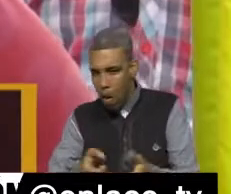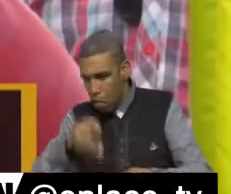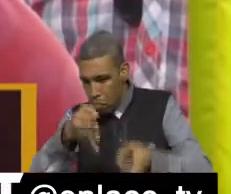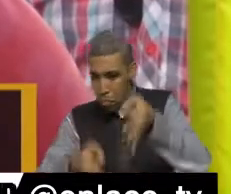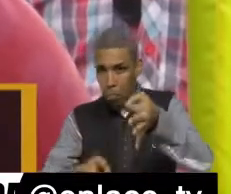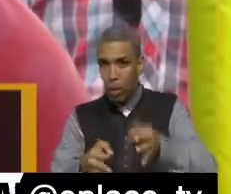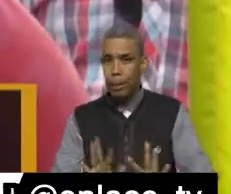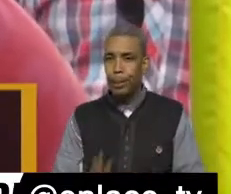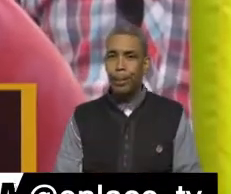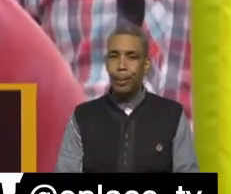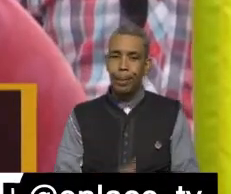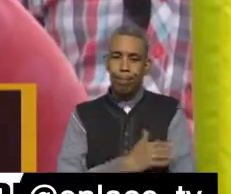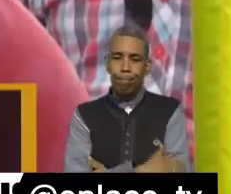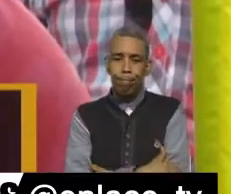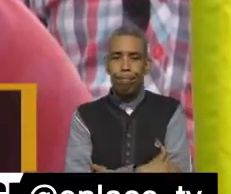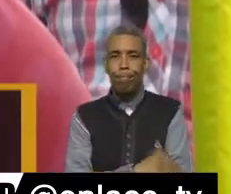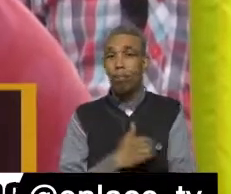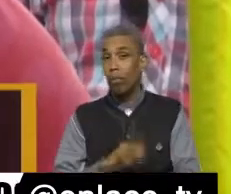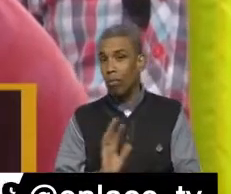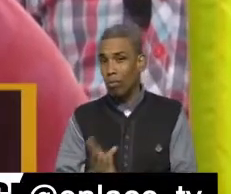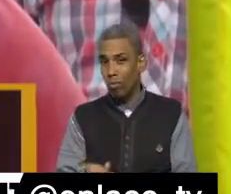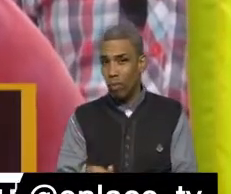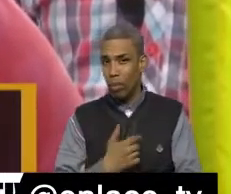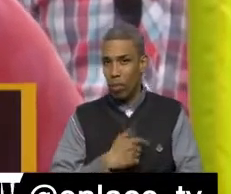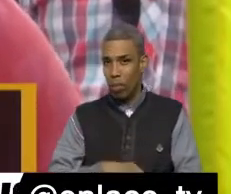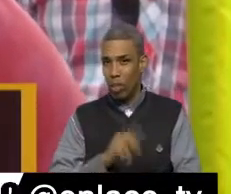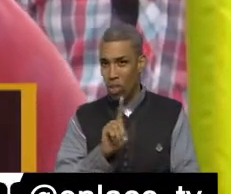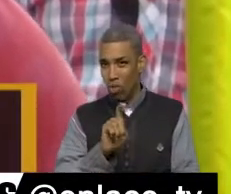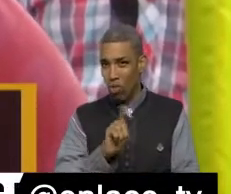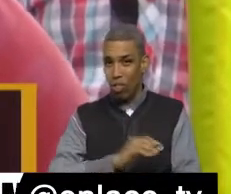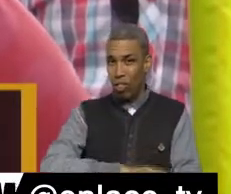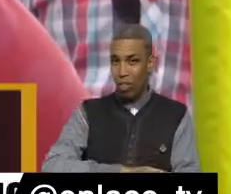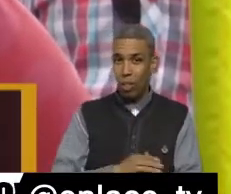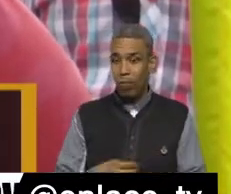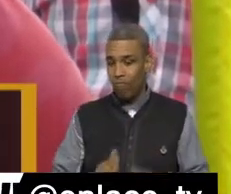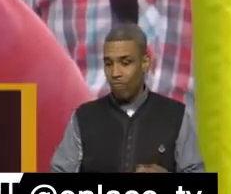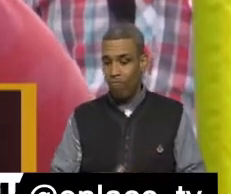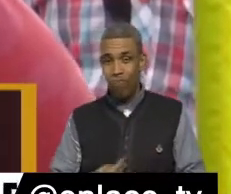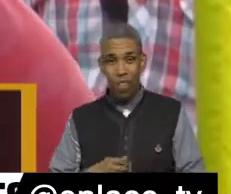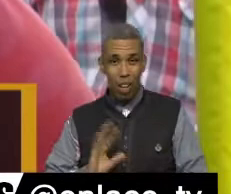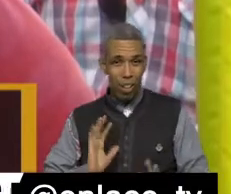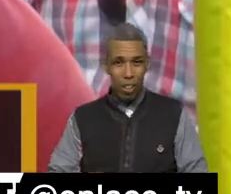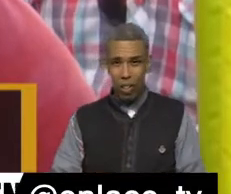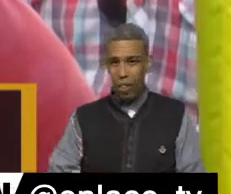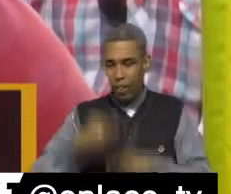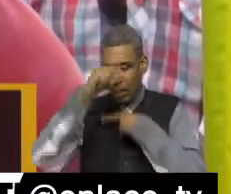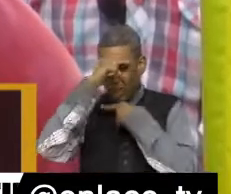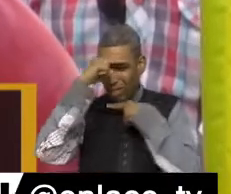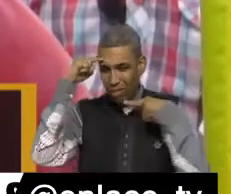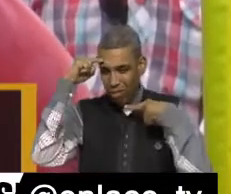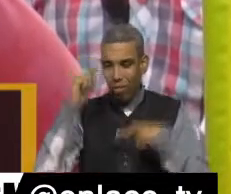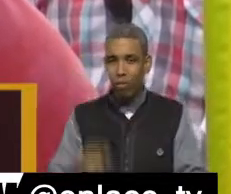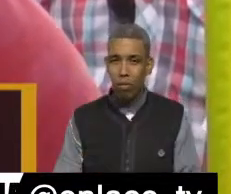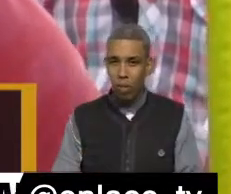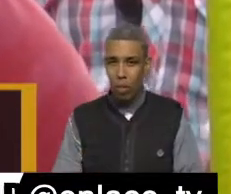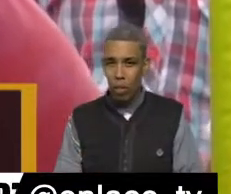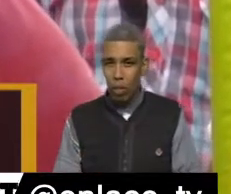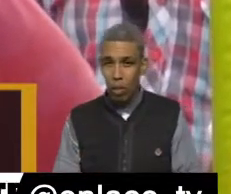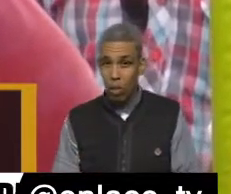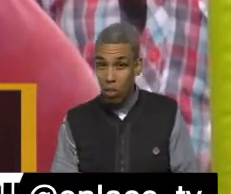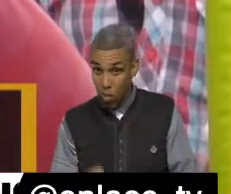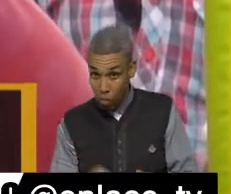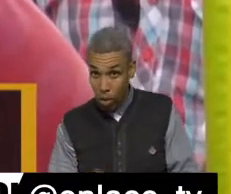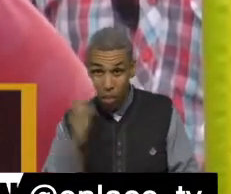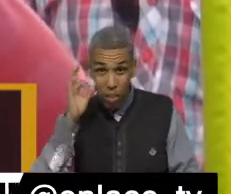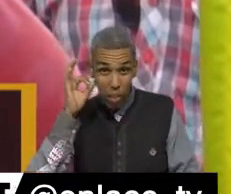6 a ver qué pasa. Si no, pues ya toca que actuar de otra manera porque ya estamos cansados. O sea, no se descarta que se vuelvan a amarrar en